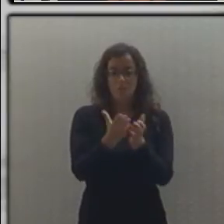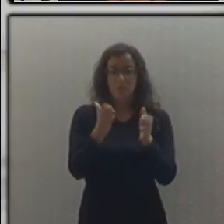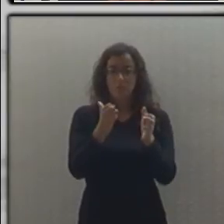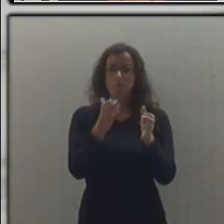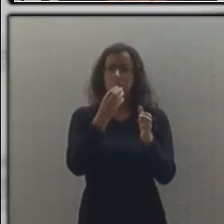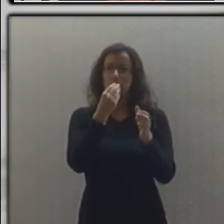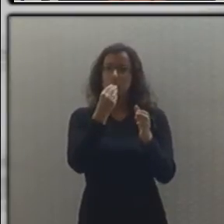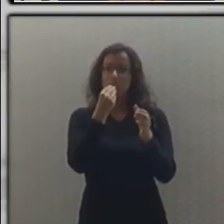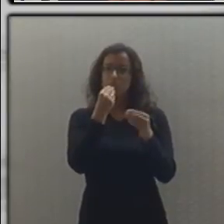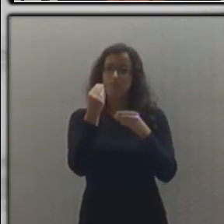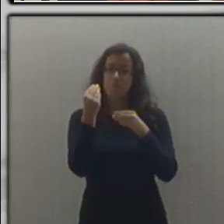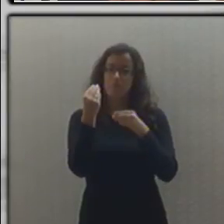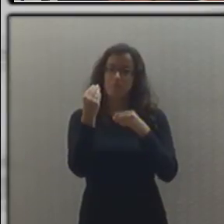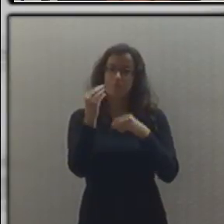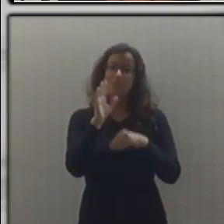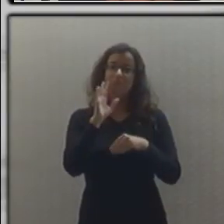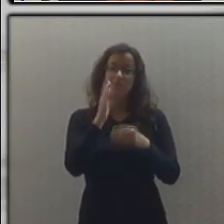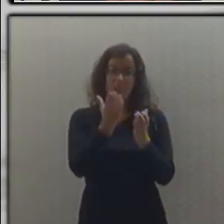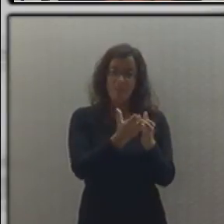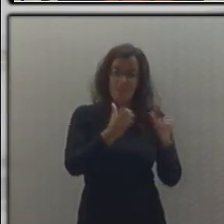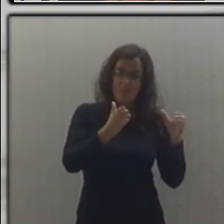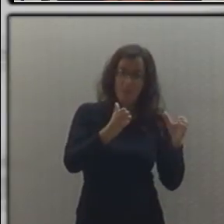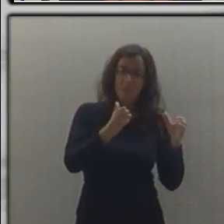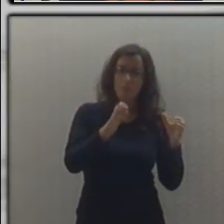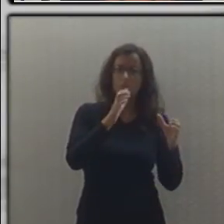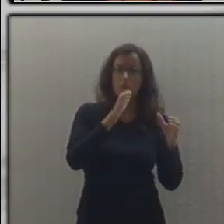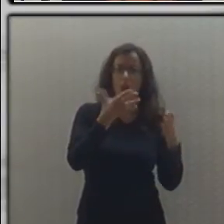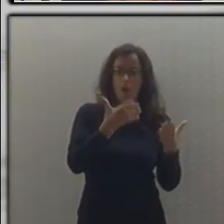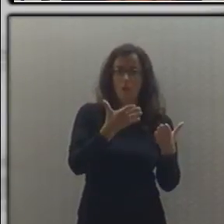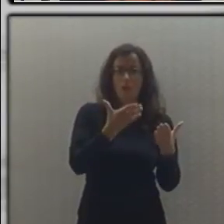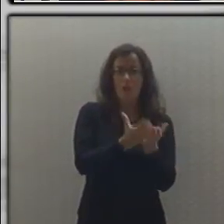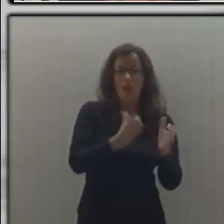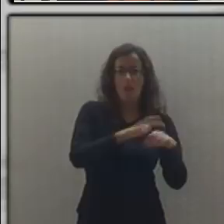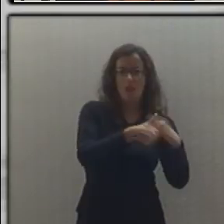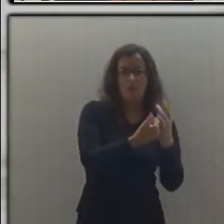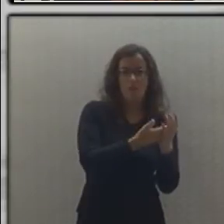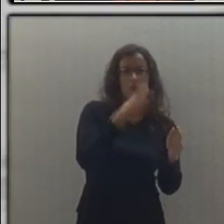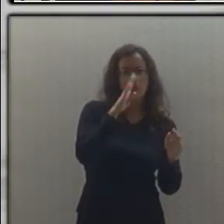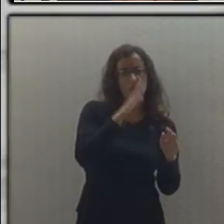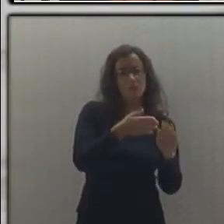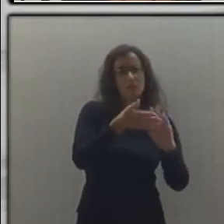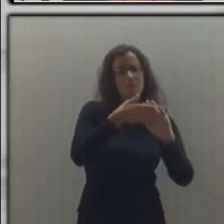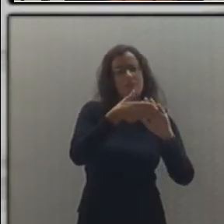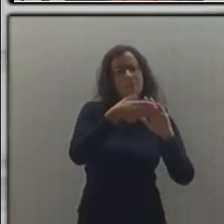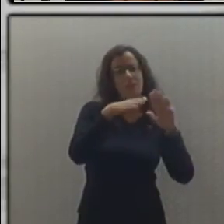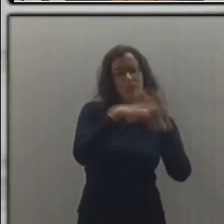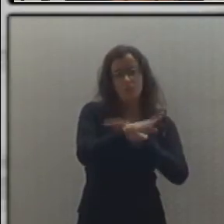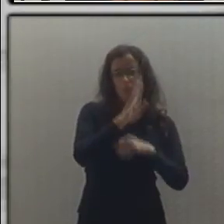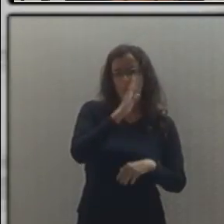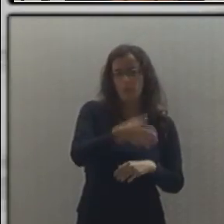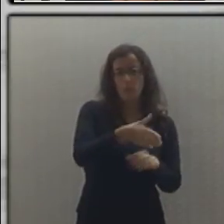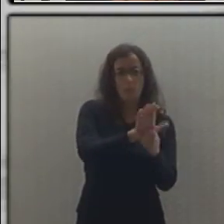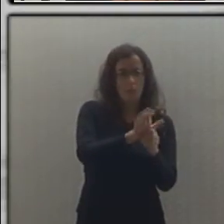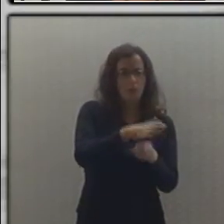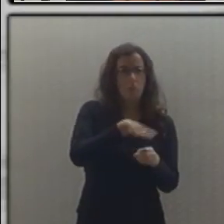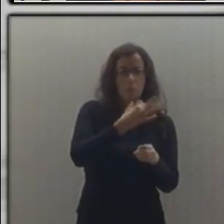del bidet y así hay un acceso directo al váter y no hay impedimentos